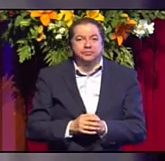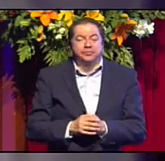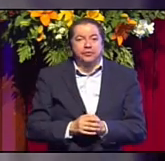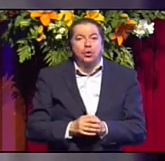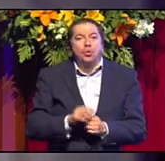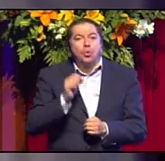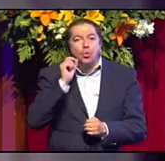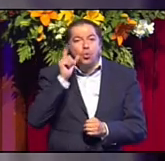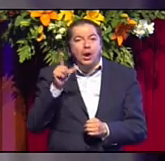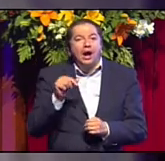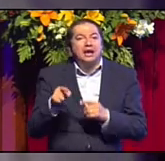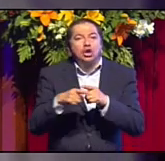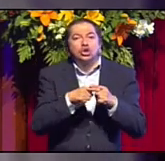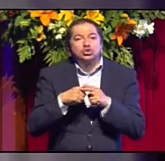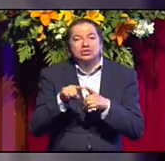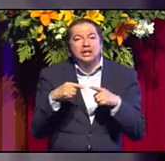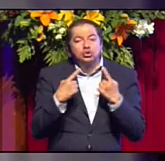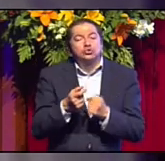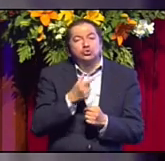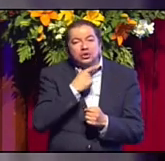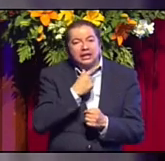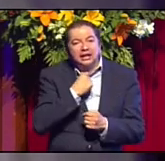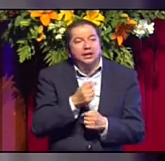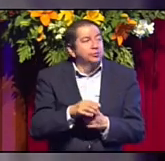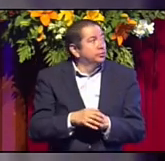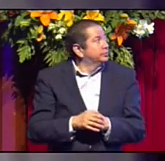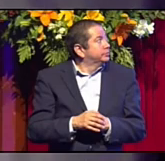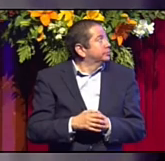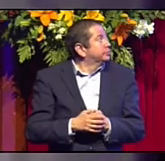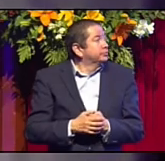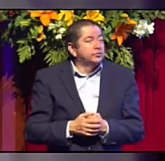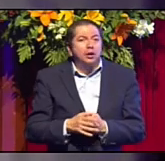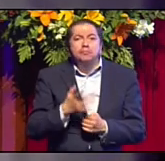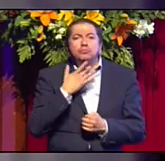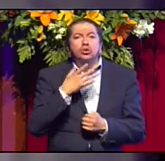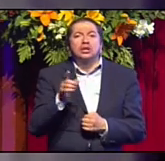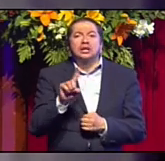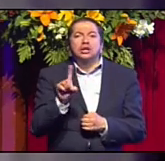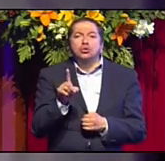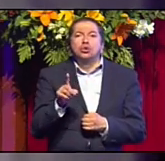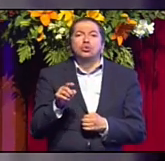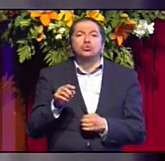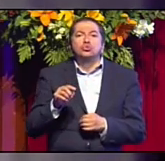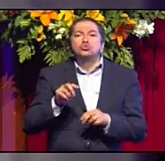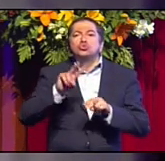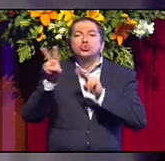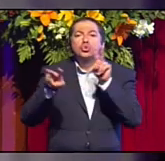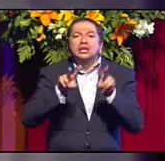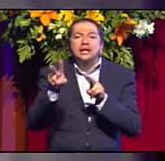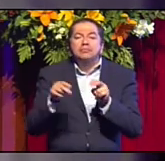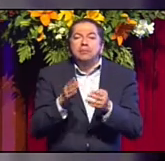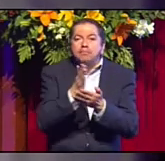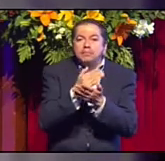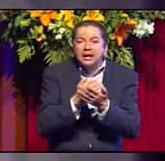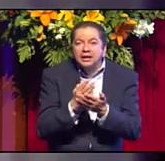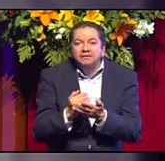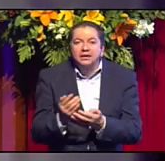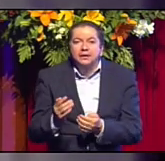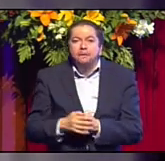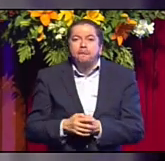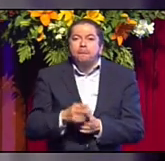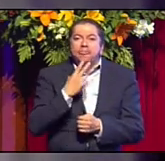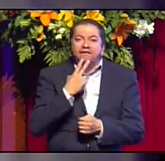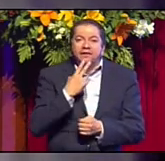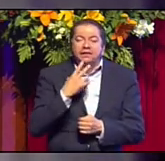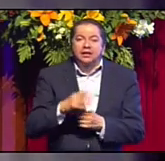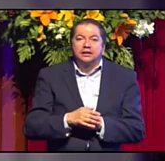de cuál es la sociedad que nosotros queremos, porque quisimos darle un énfasis especial. ¿Por qué no hablamos de turismo? ¿Por qué no planificamos la